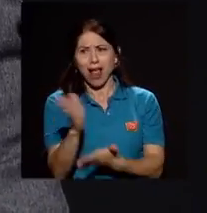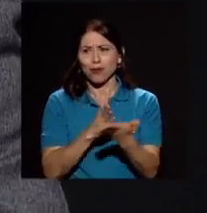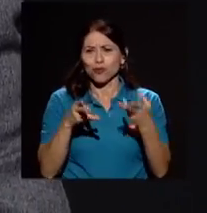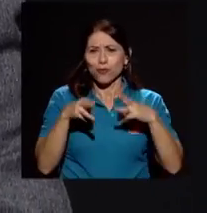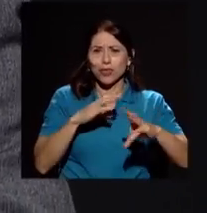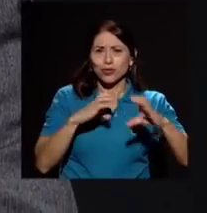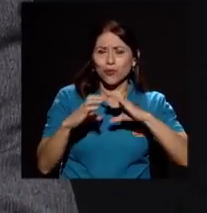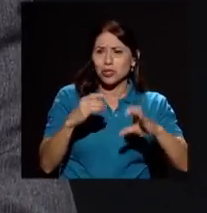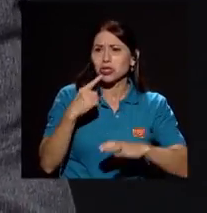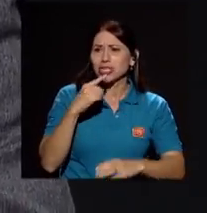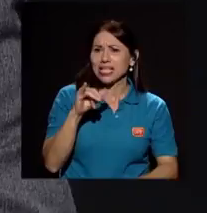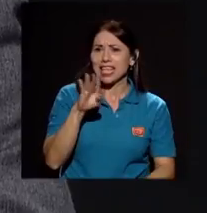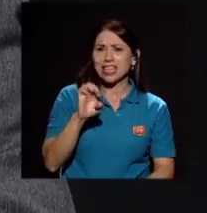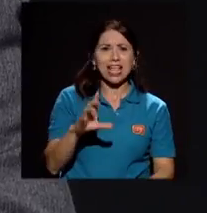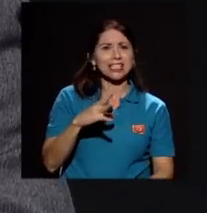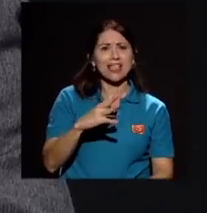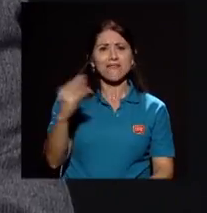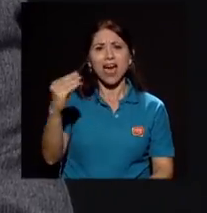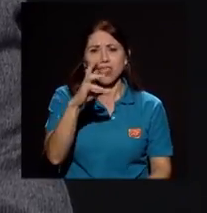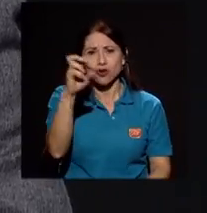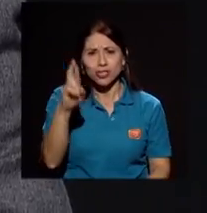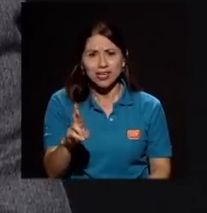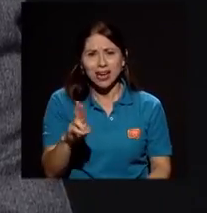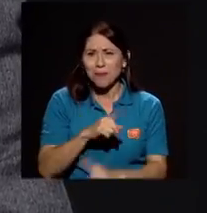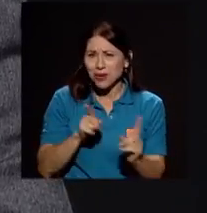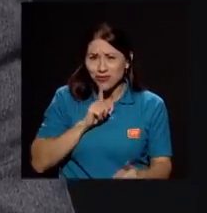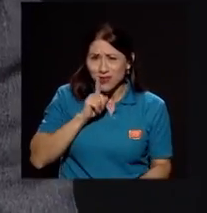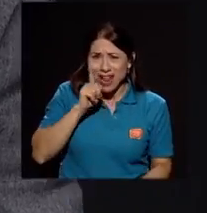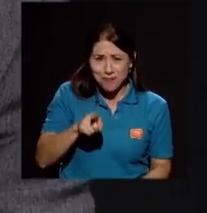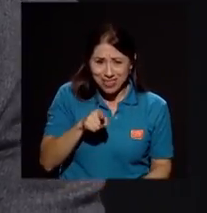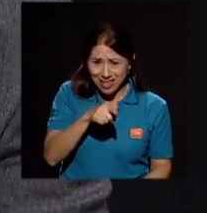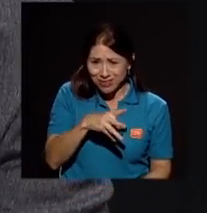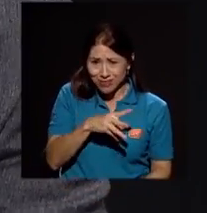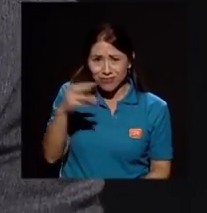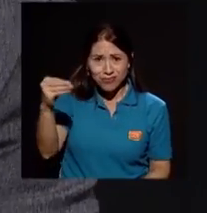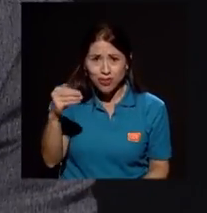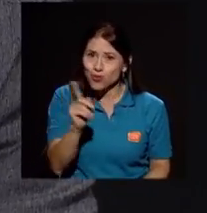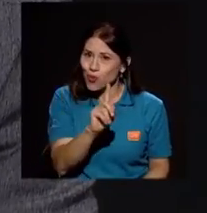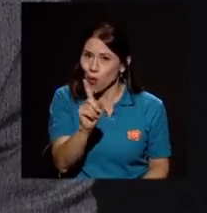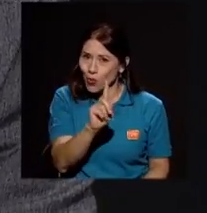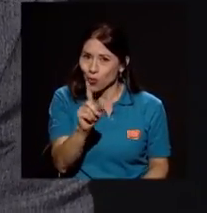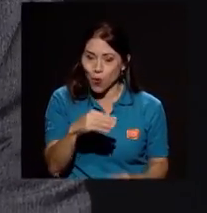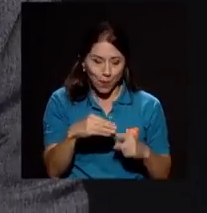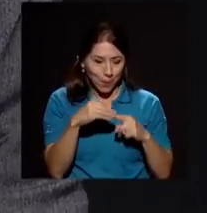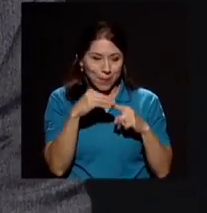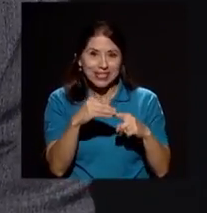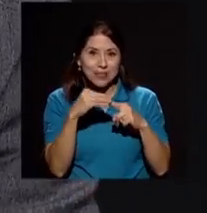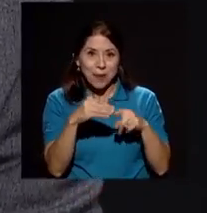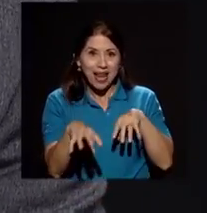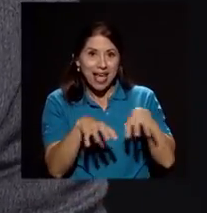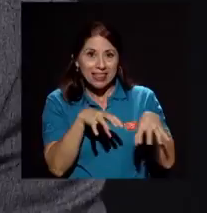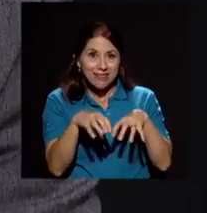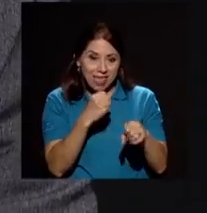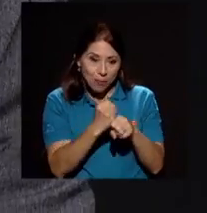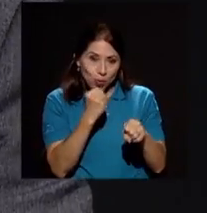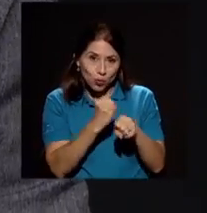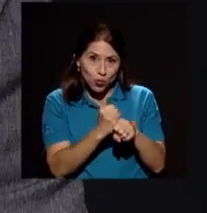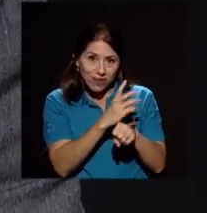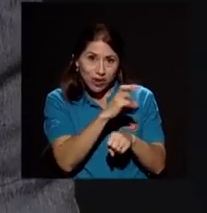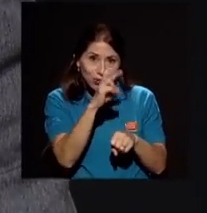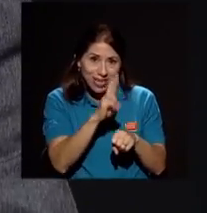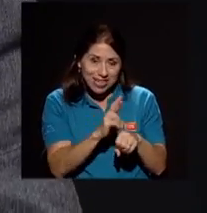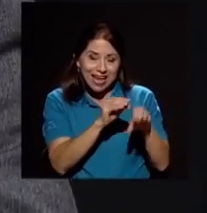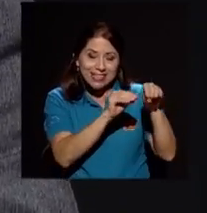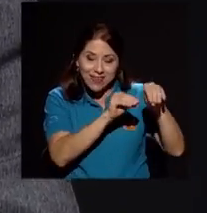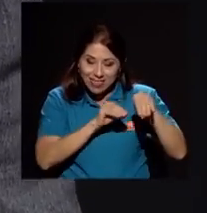costa rica y bueno en real no era que interese y luego sabe que estaba trasladando su principal actividad productiva en costa rica a